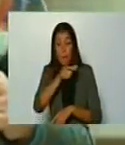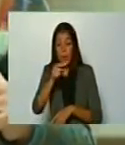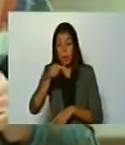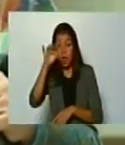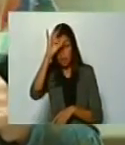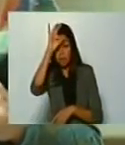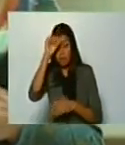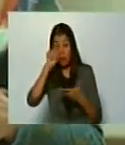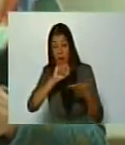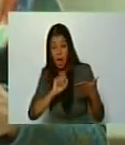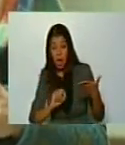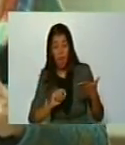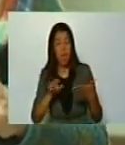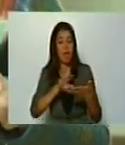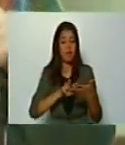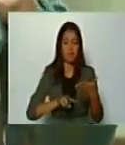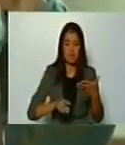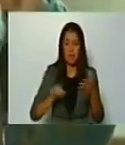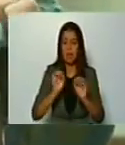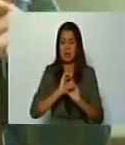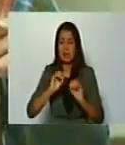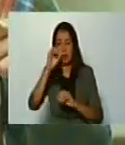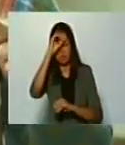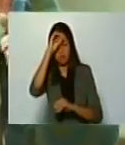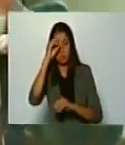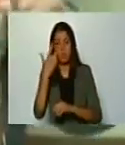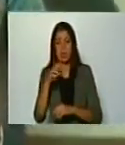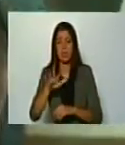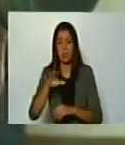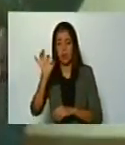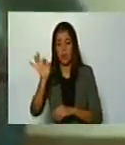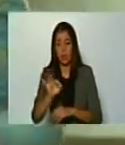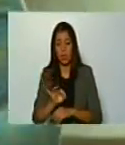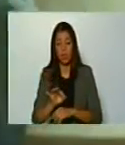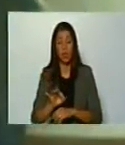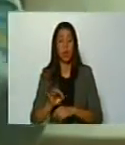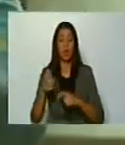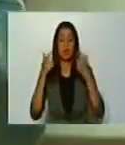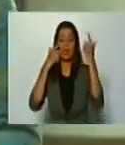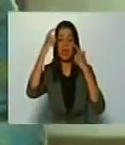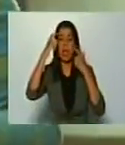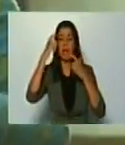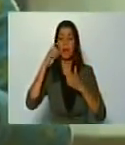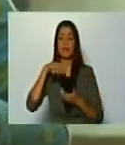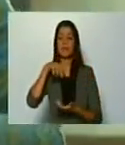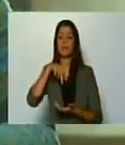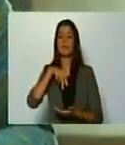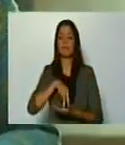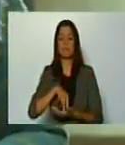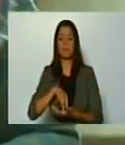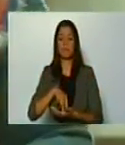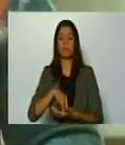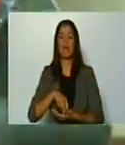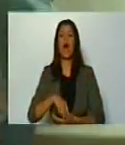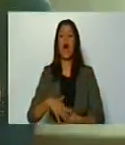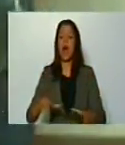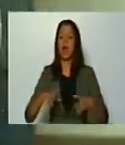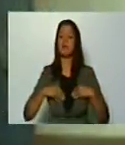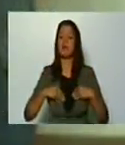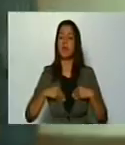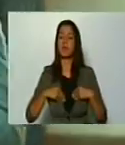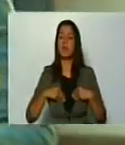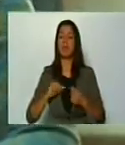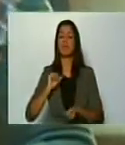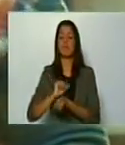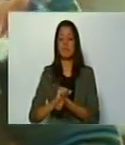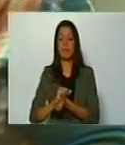galopante. Y Hugo Chávez asumió la responsabilidad de ese acto y se fue a la